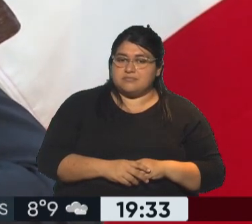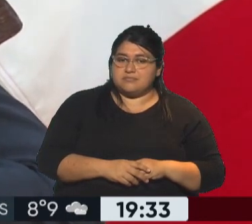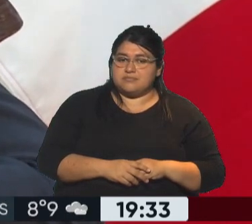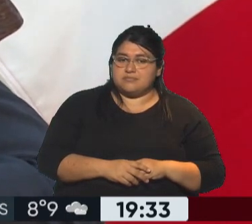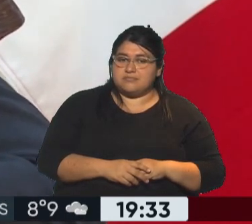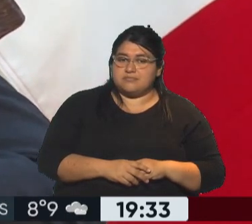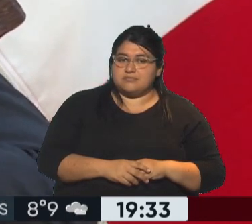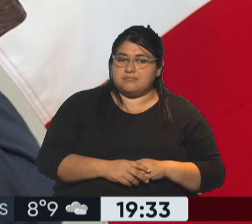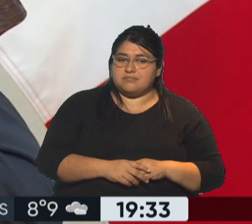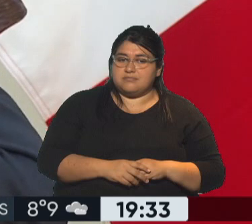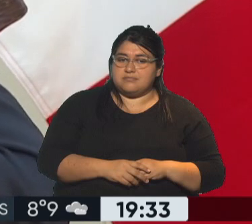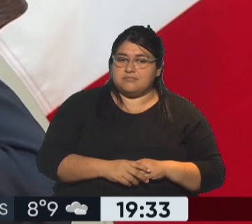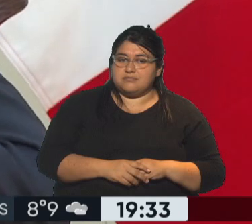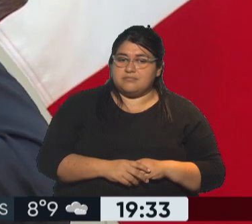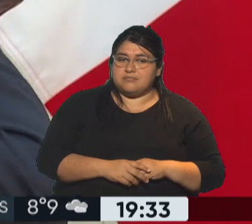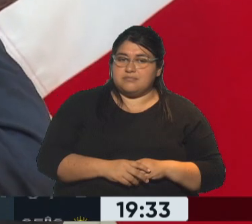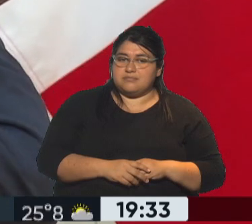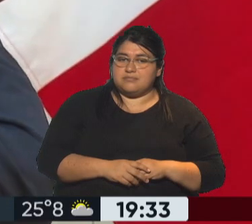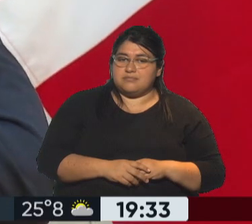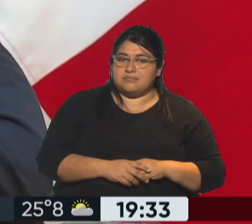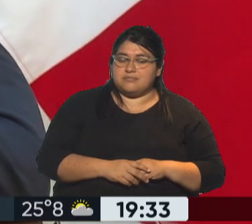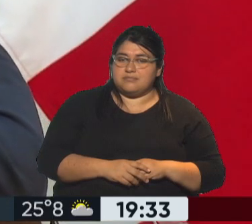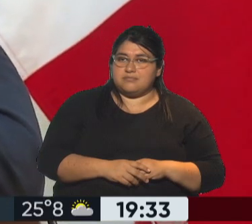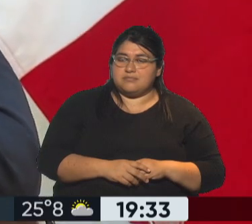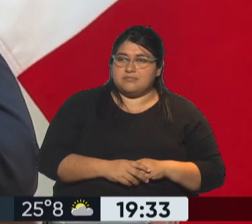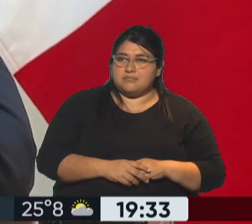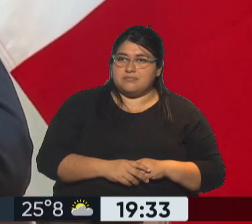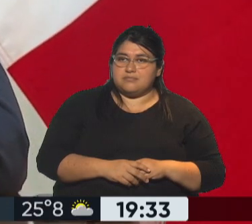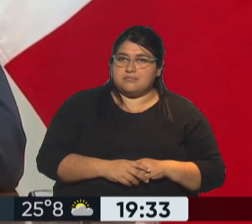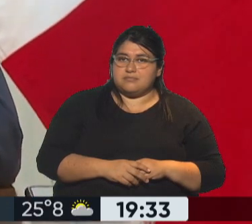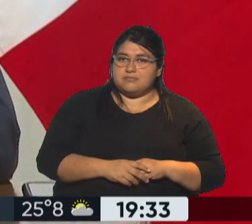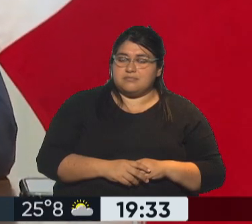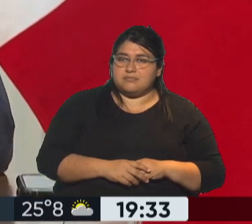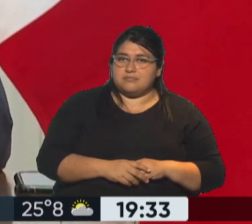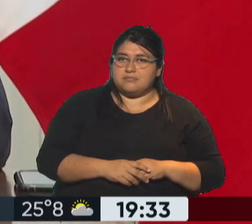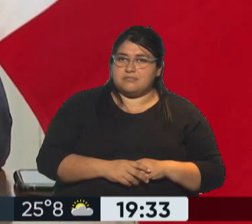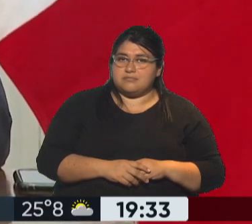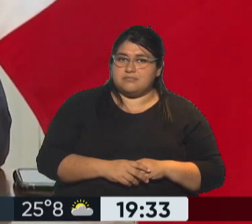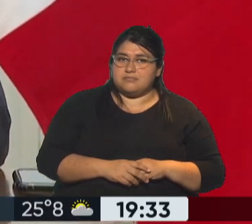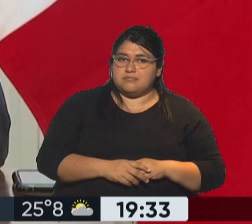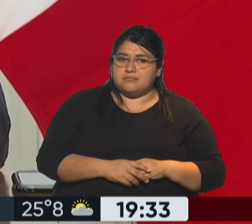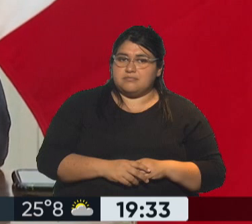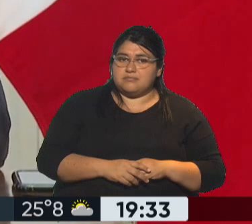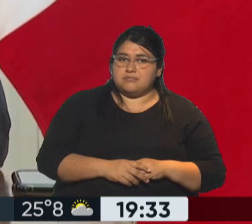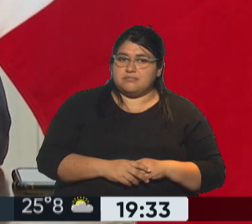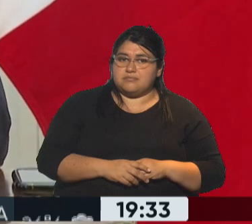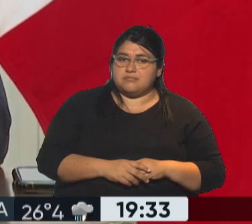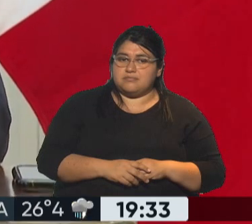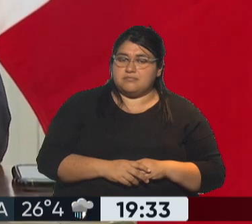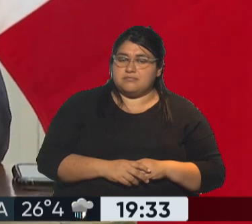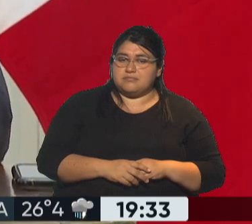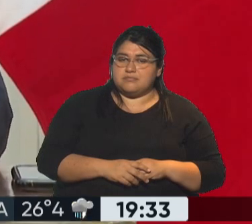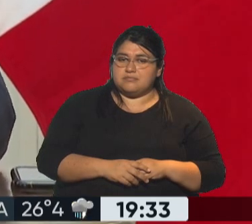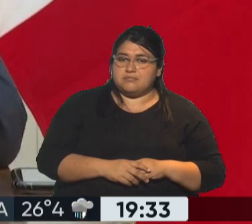la presentación formal de Cecilia Todesca para la presidencia de la BID, si nos puede contar el objetivo,